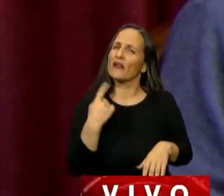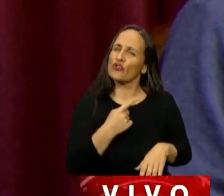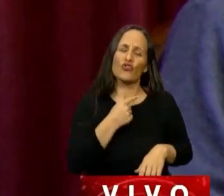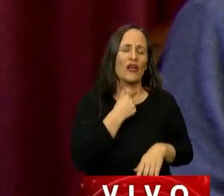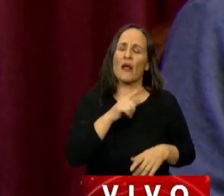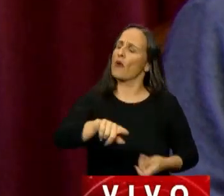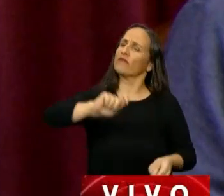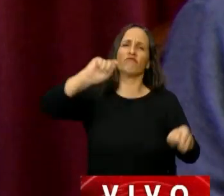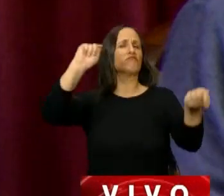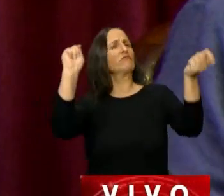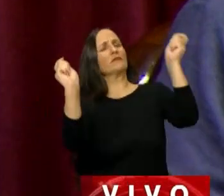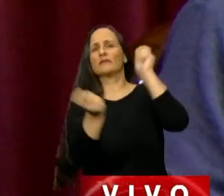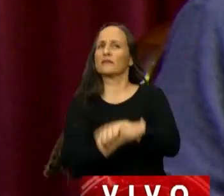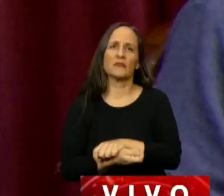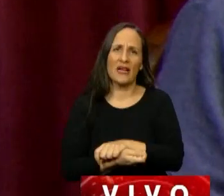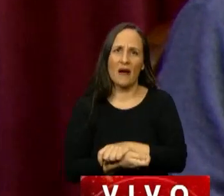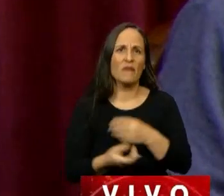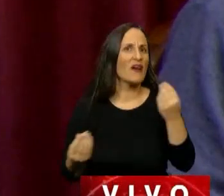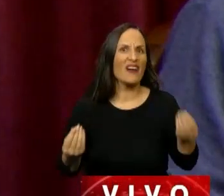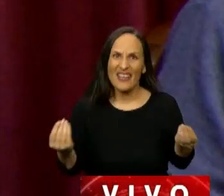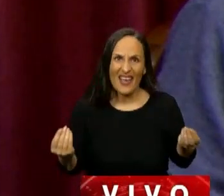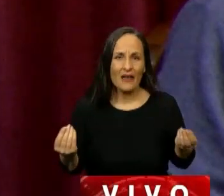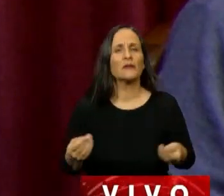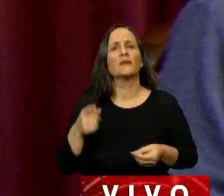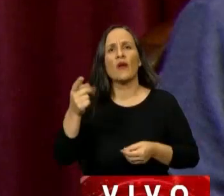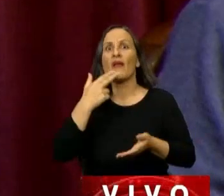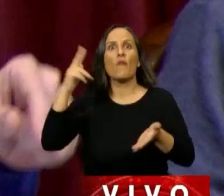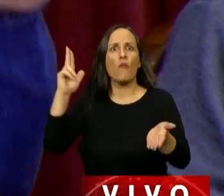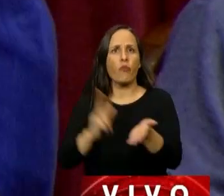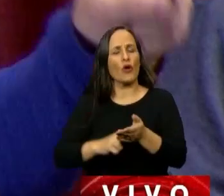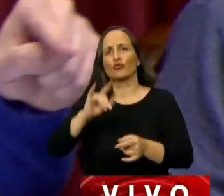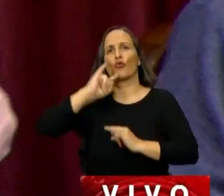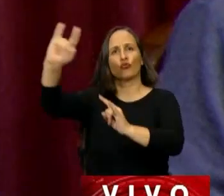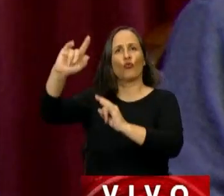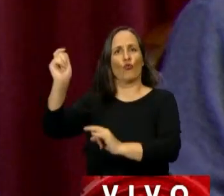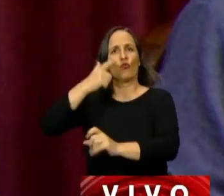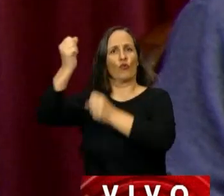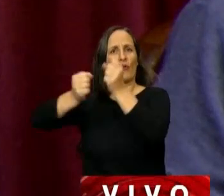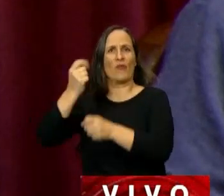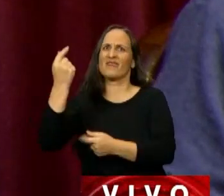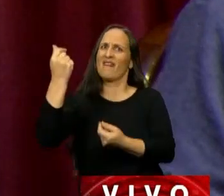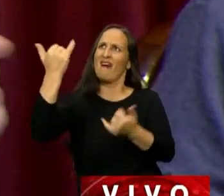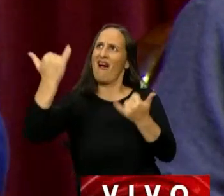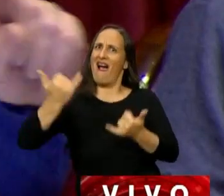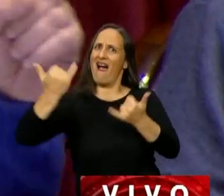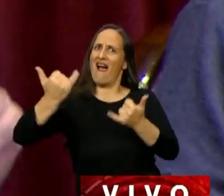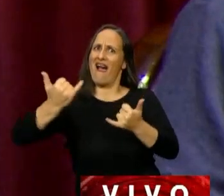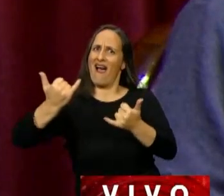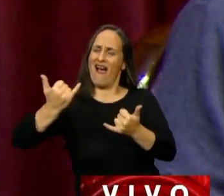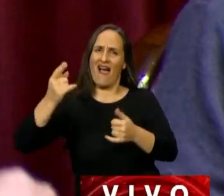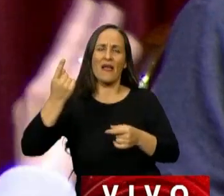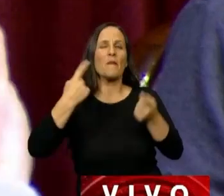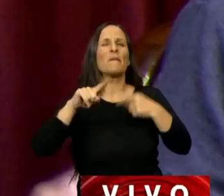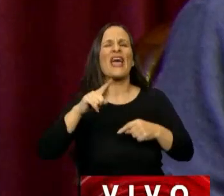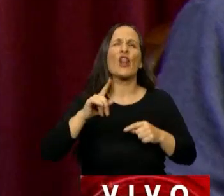la tortilla, que se apliquen impuestos progresivos a esos grandes capitalistas, pero no como